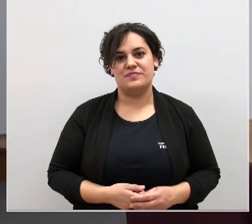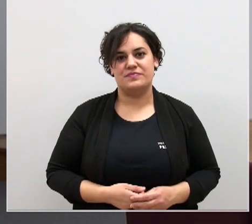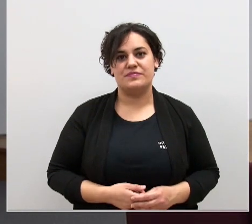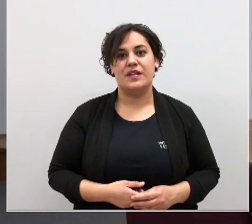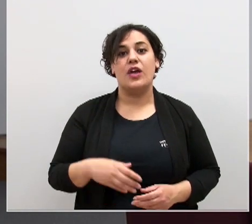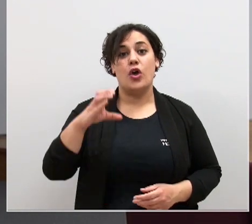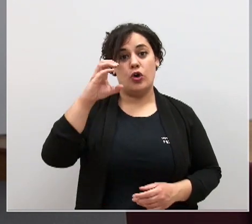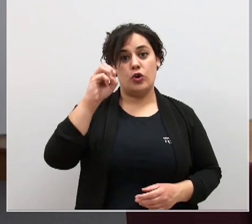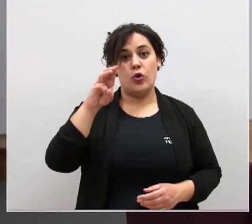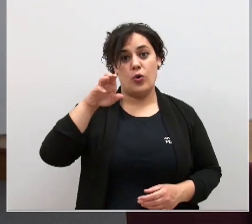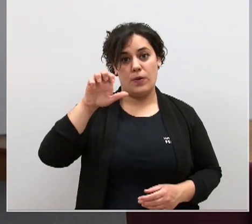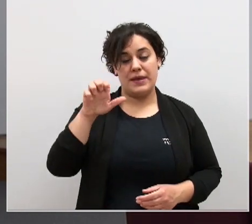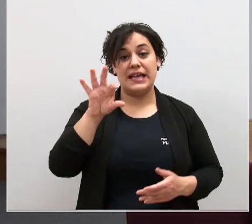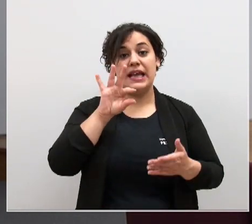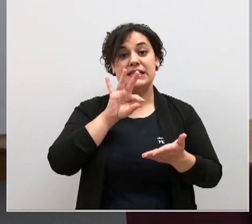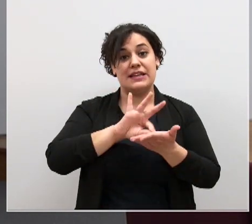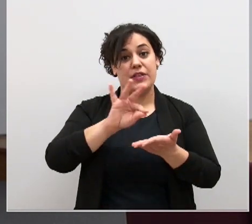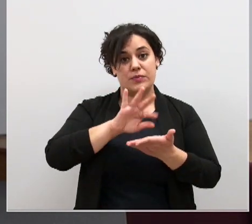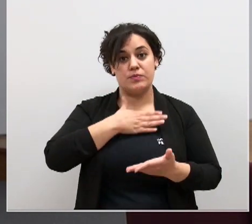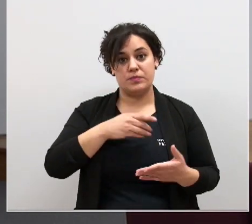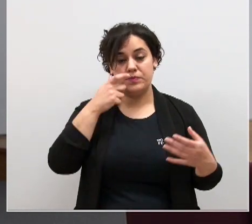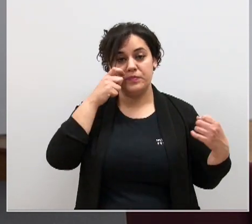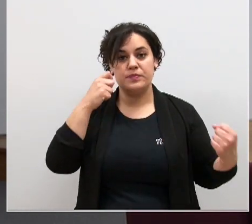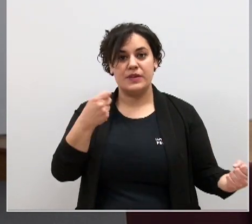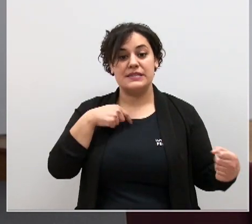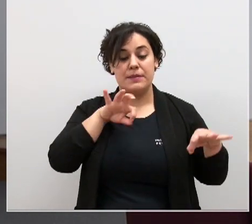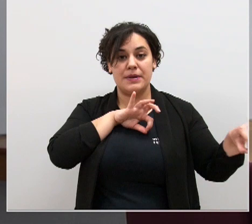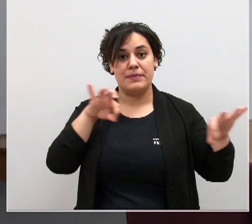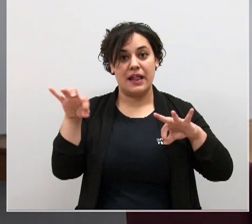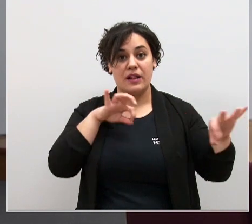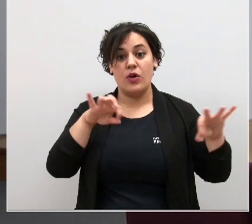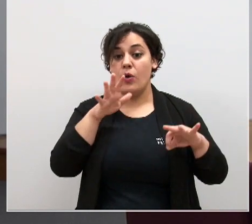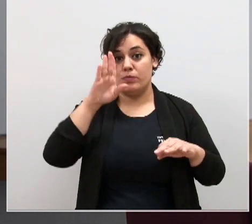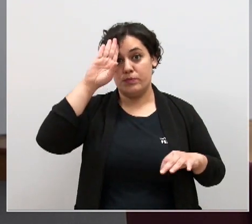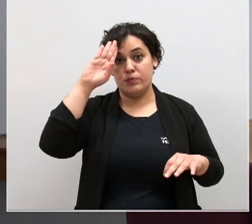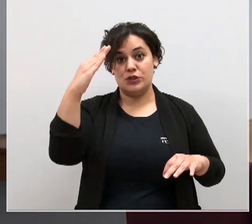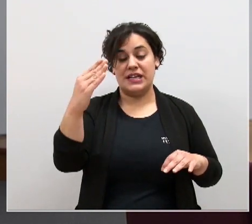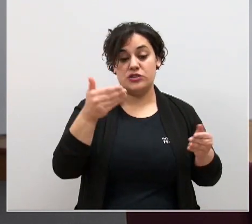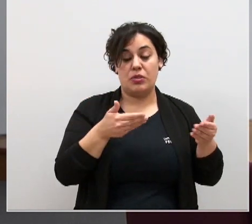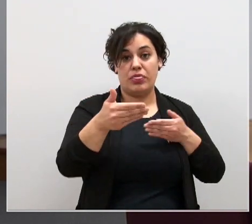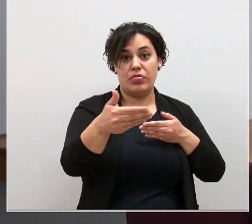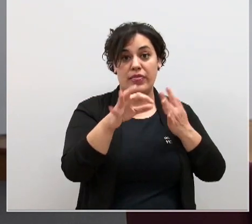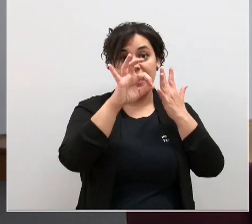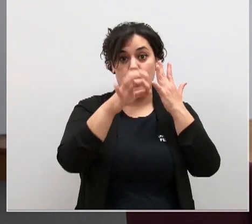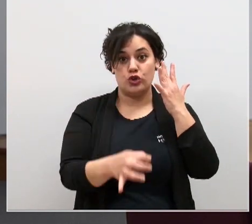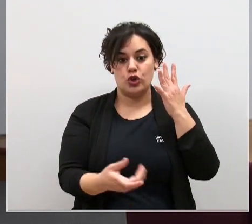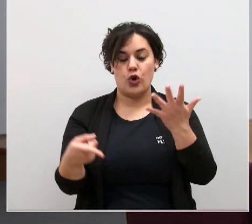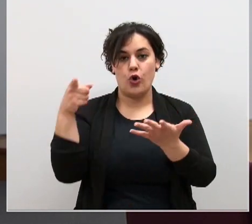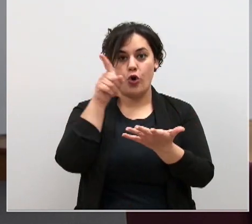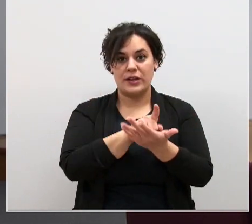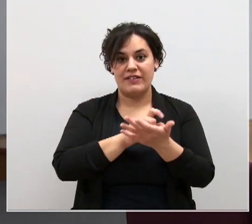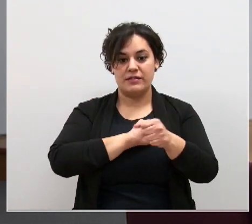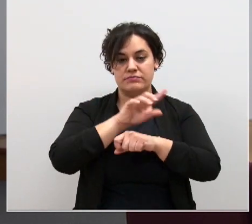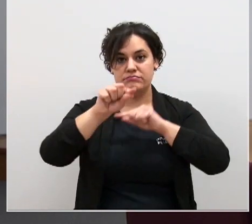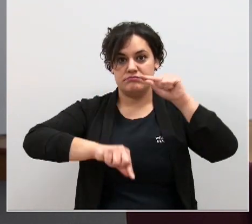COPE. El SMS se está preparando para un posible repunte de la pandemia en otoño. Además de